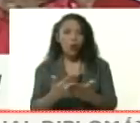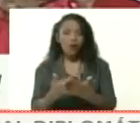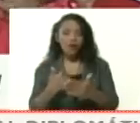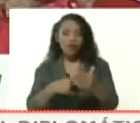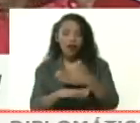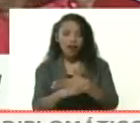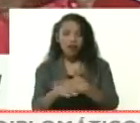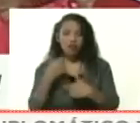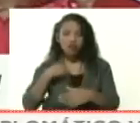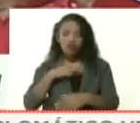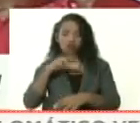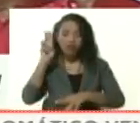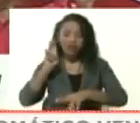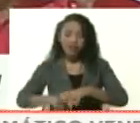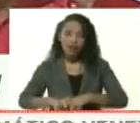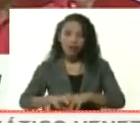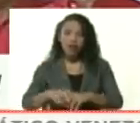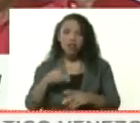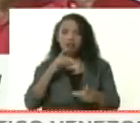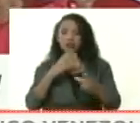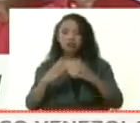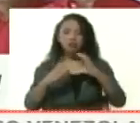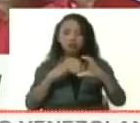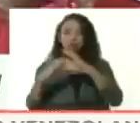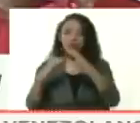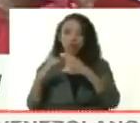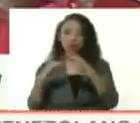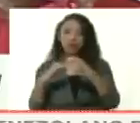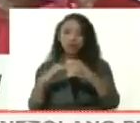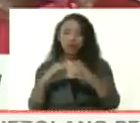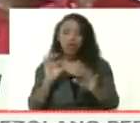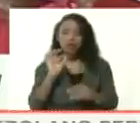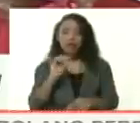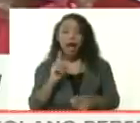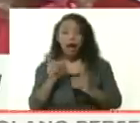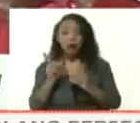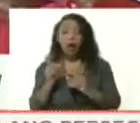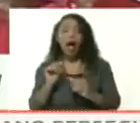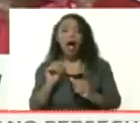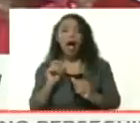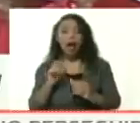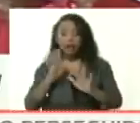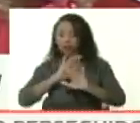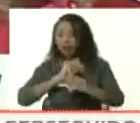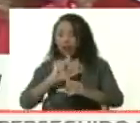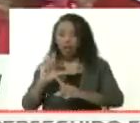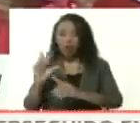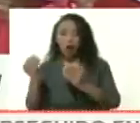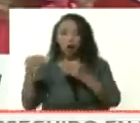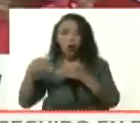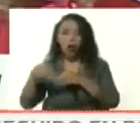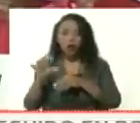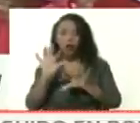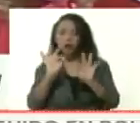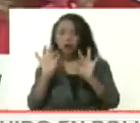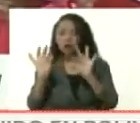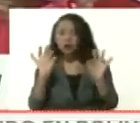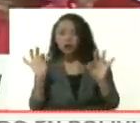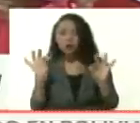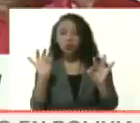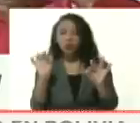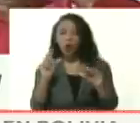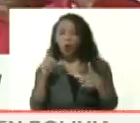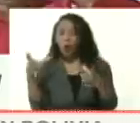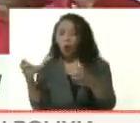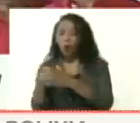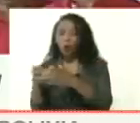estamos sentando y estamos conversando es que están escogiendo, nombrando un comité preliminar. Si no, no nombrarían nada.